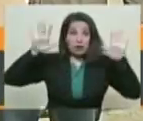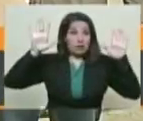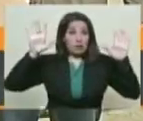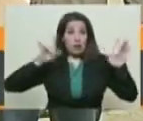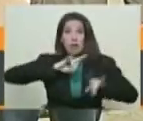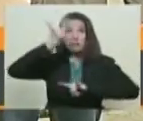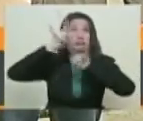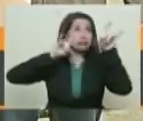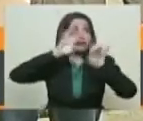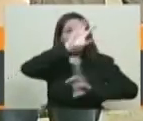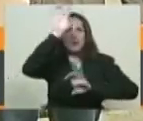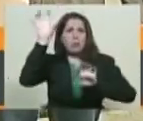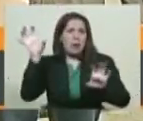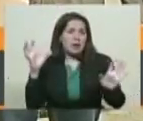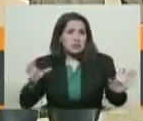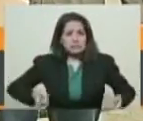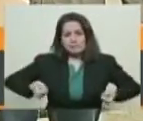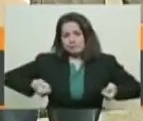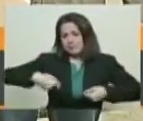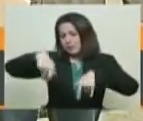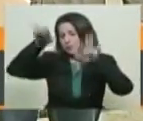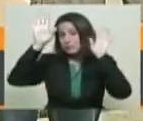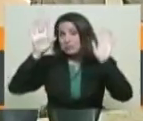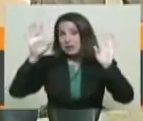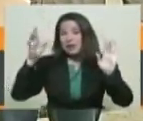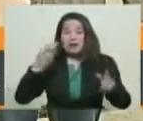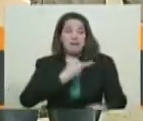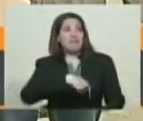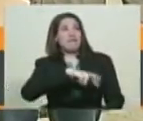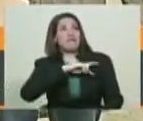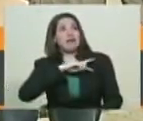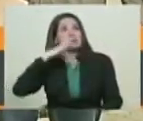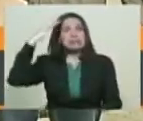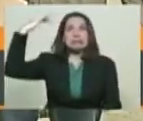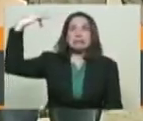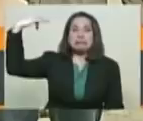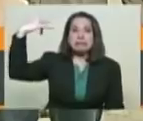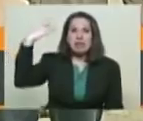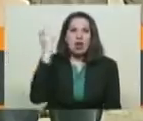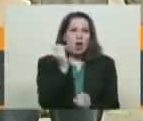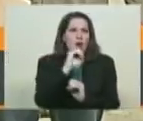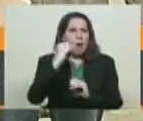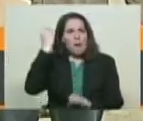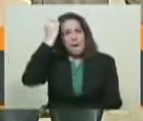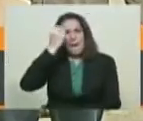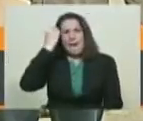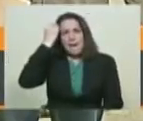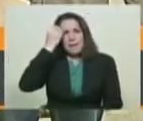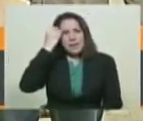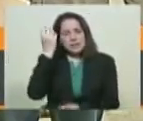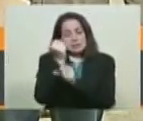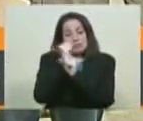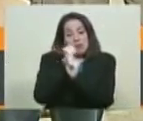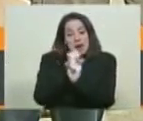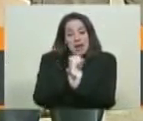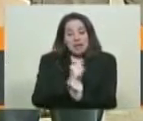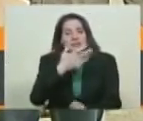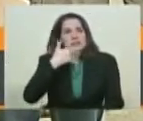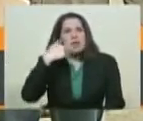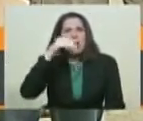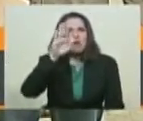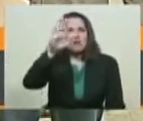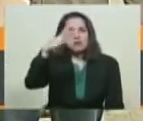exterior, producto de una falsa ilusión, o producto de, bueno, de una esperanza que tenía de mejorar,